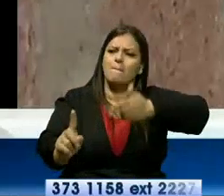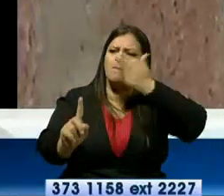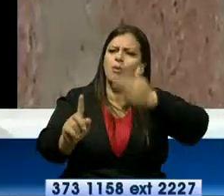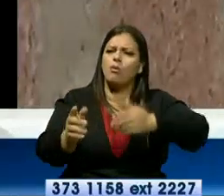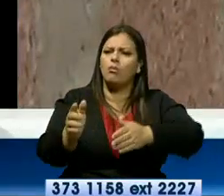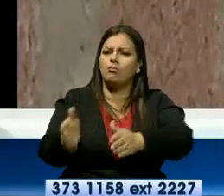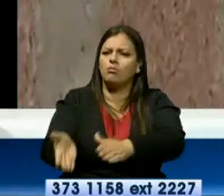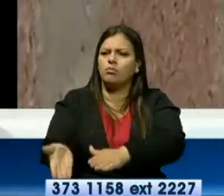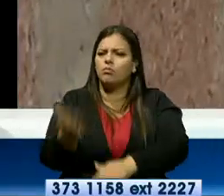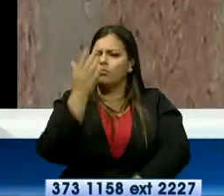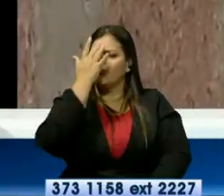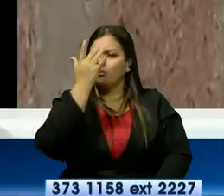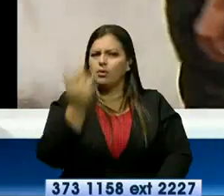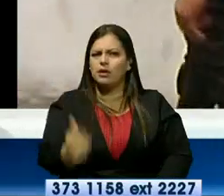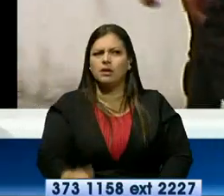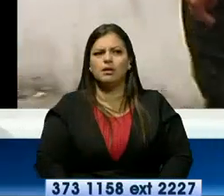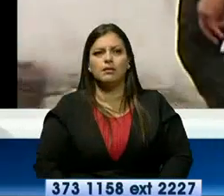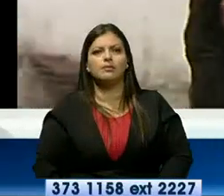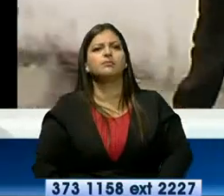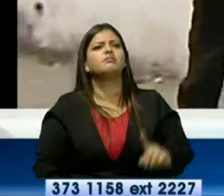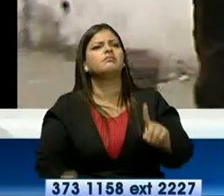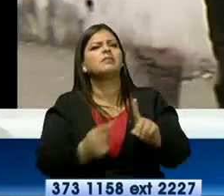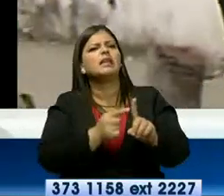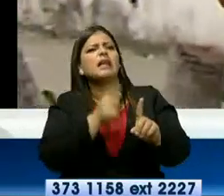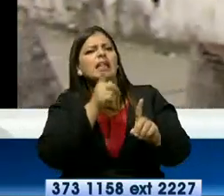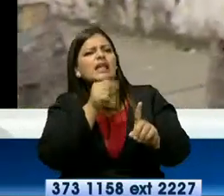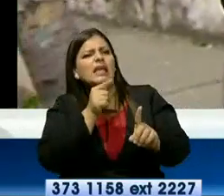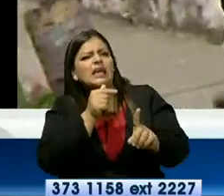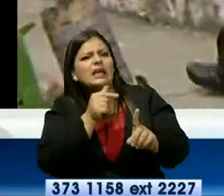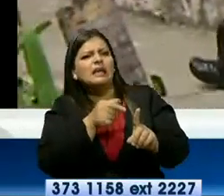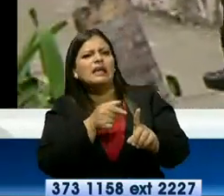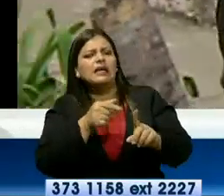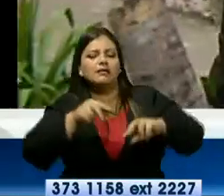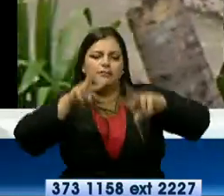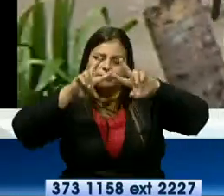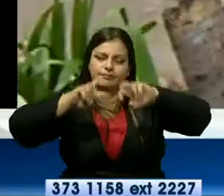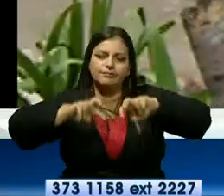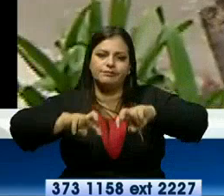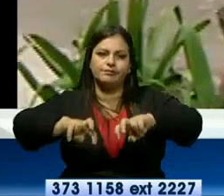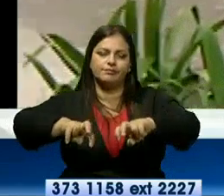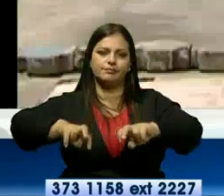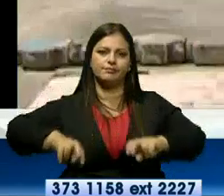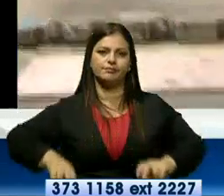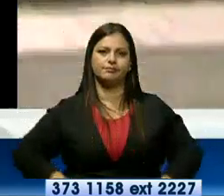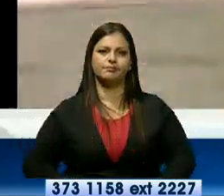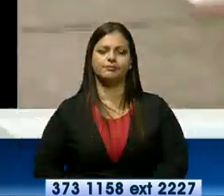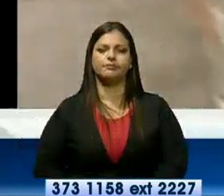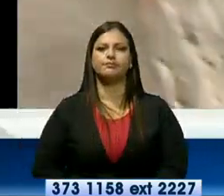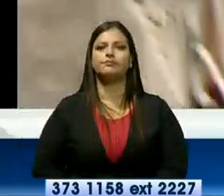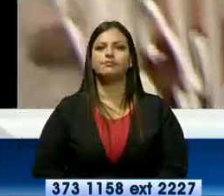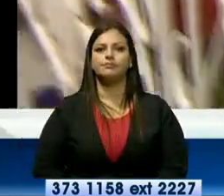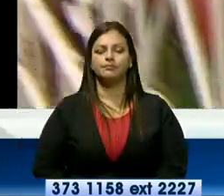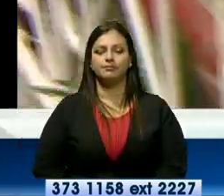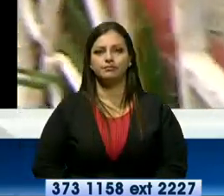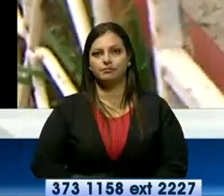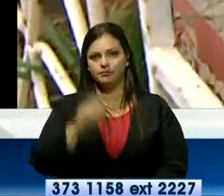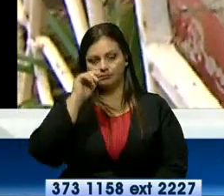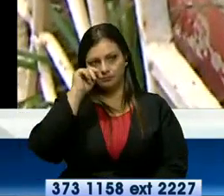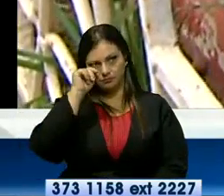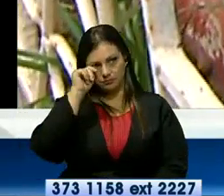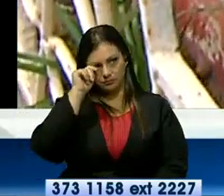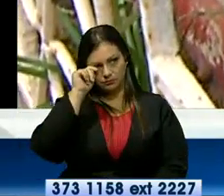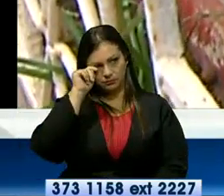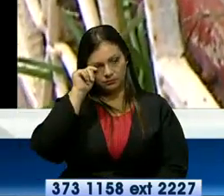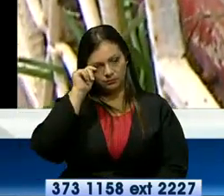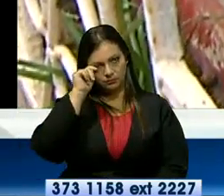los moradores del sector de Sauces 4 escucharon detonaciones. Una persona fallecida en la calzada, asombro entre los habitantes del